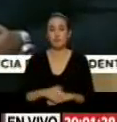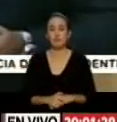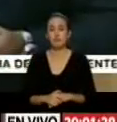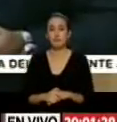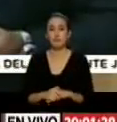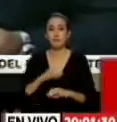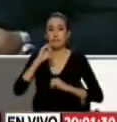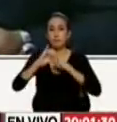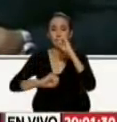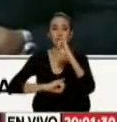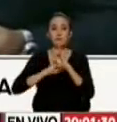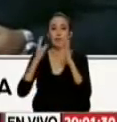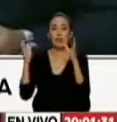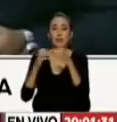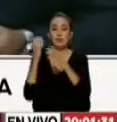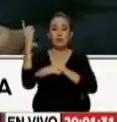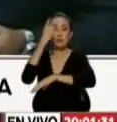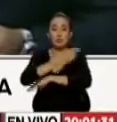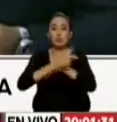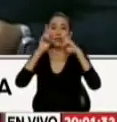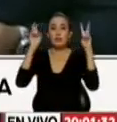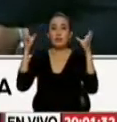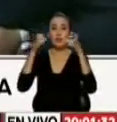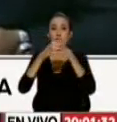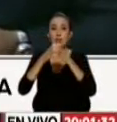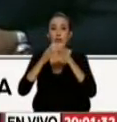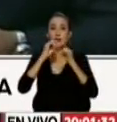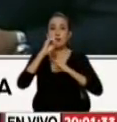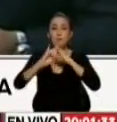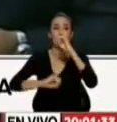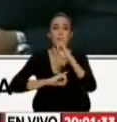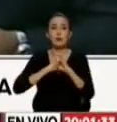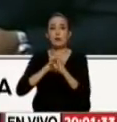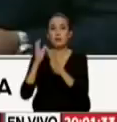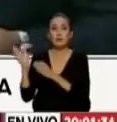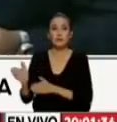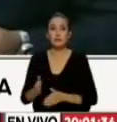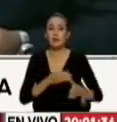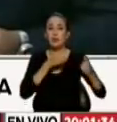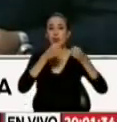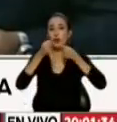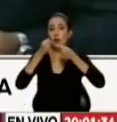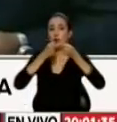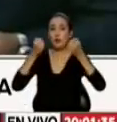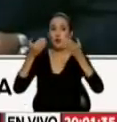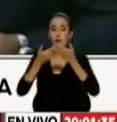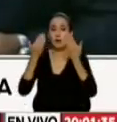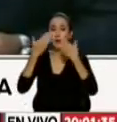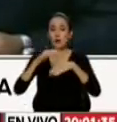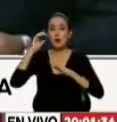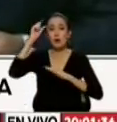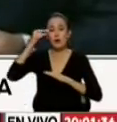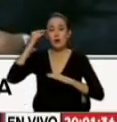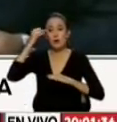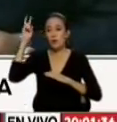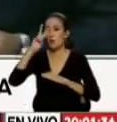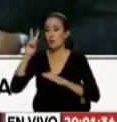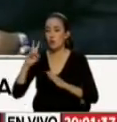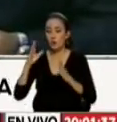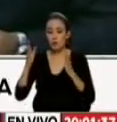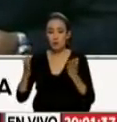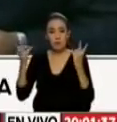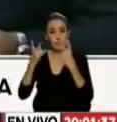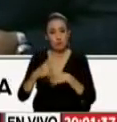En nuestro tema del día, hablaremos con el internacionalista Esteban Santos sobre el anuncio del gobierno de Venezuela de demandar a